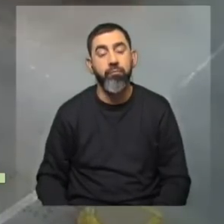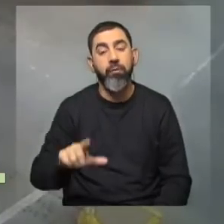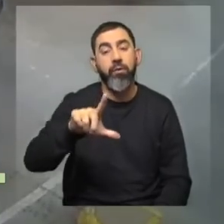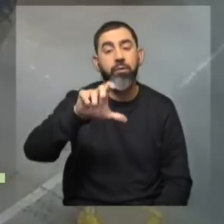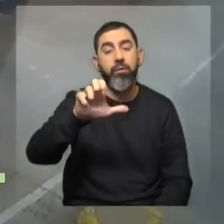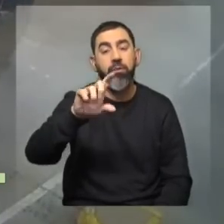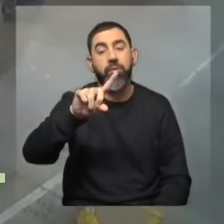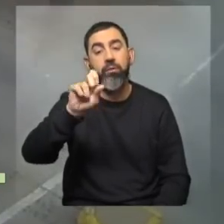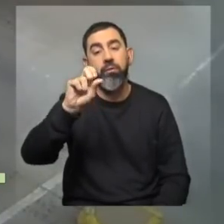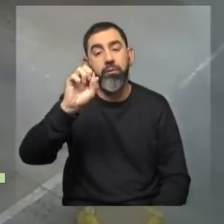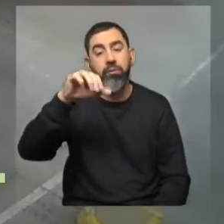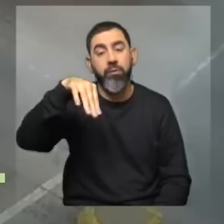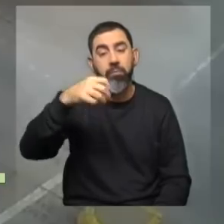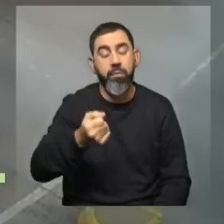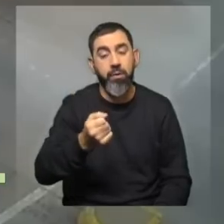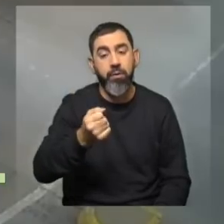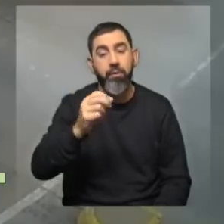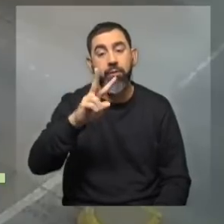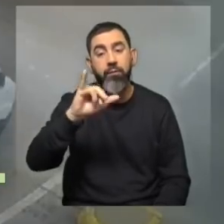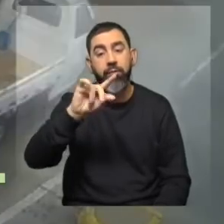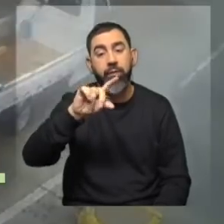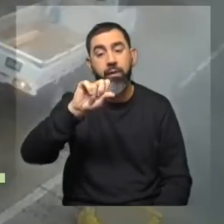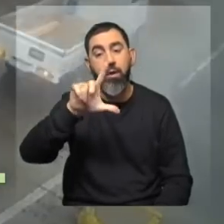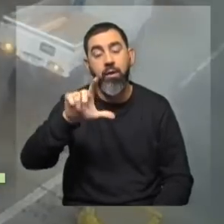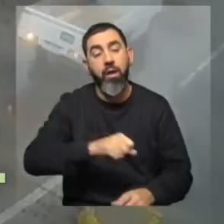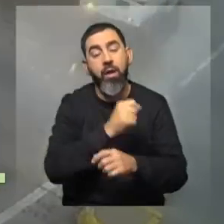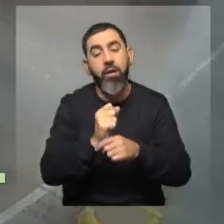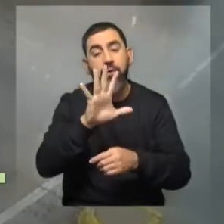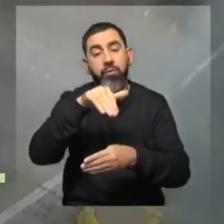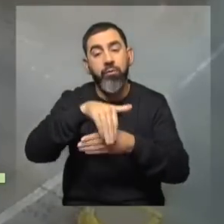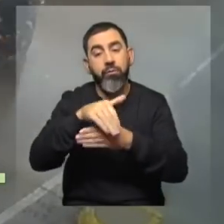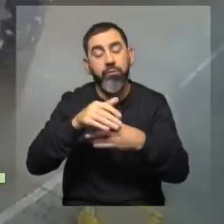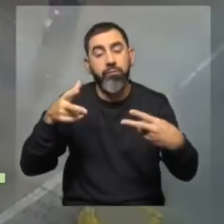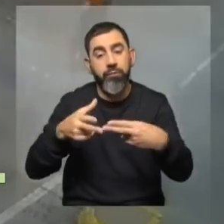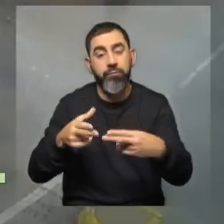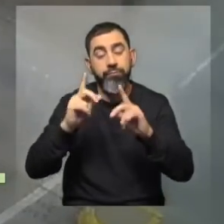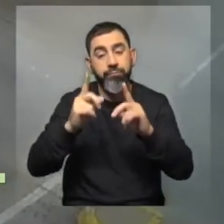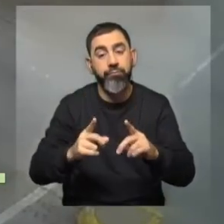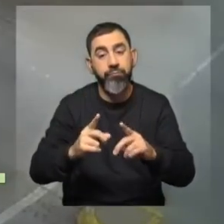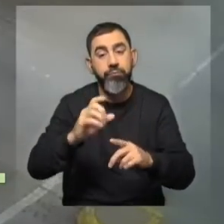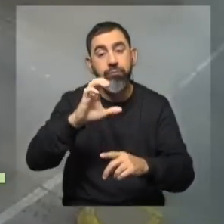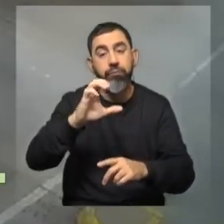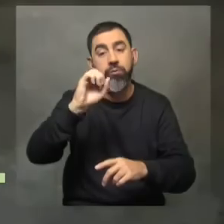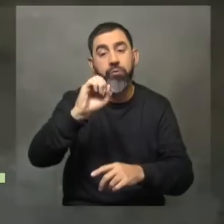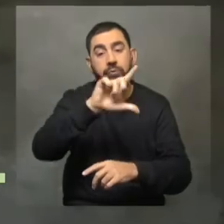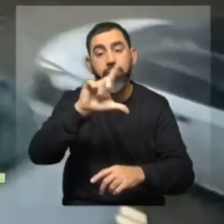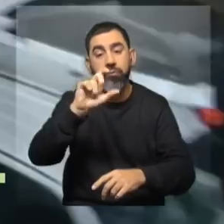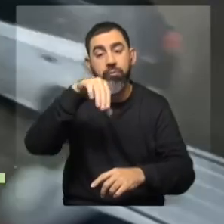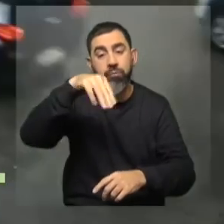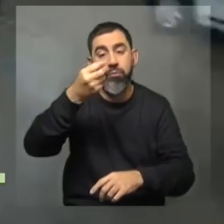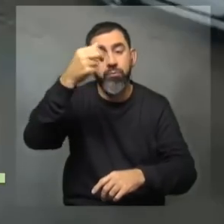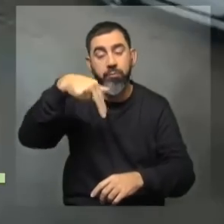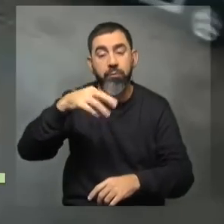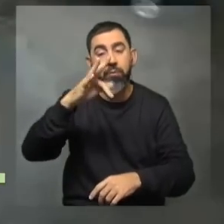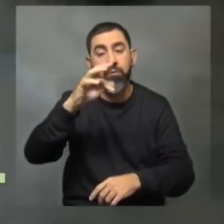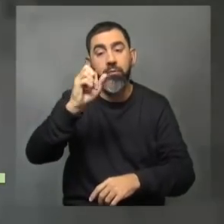Francisco Vidal y leyenda patria cortado hasta las cinco de la tarde por tarrinas de hormigonado también camino colman entre Coronel radici